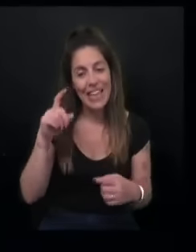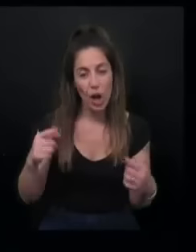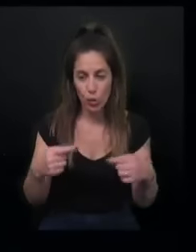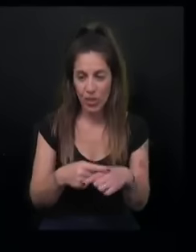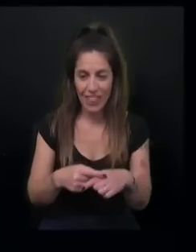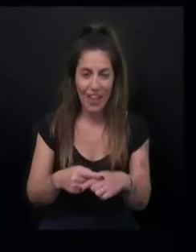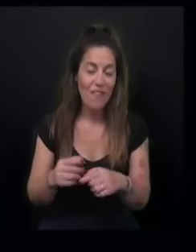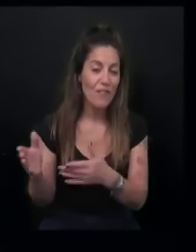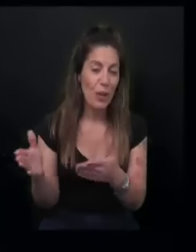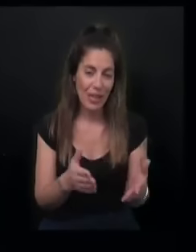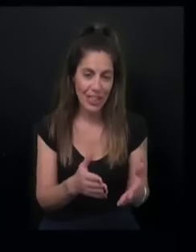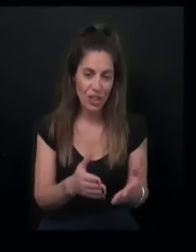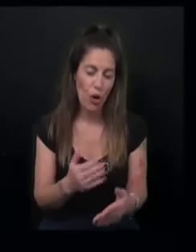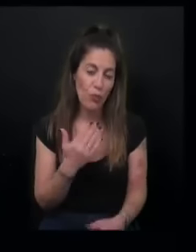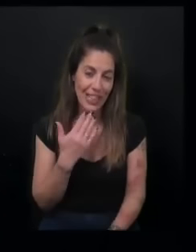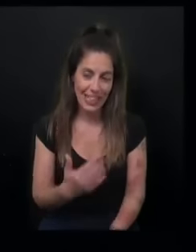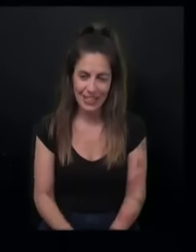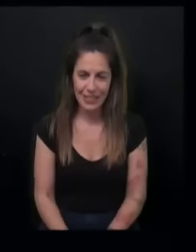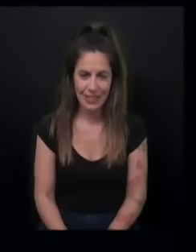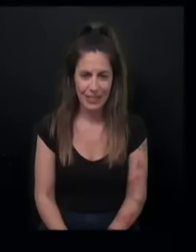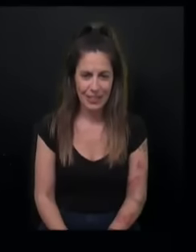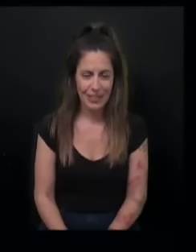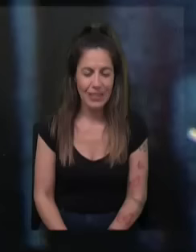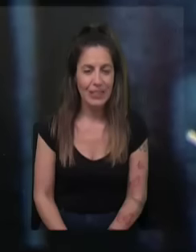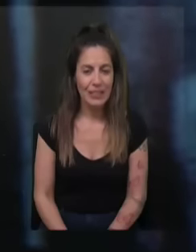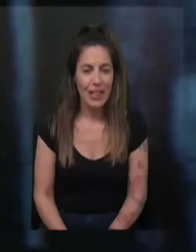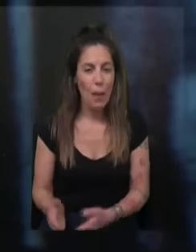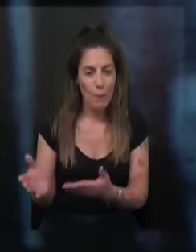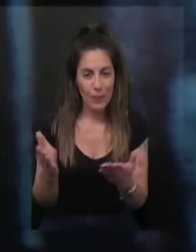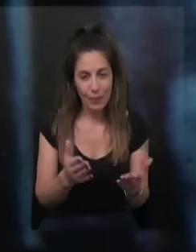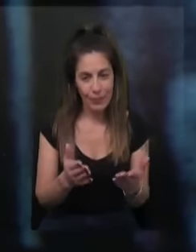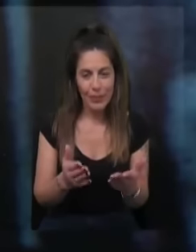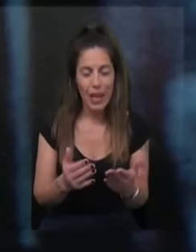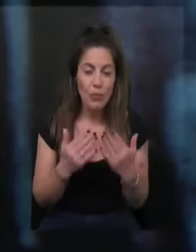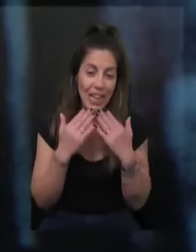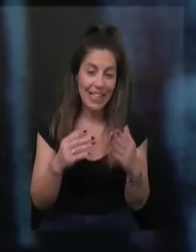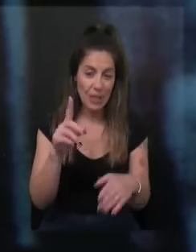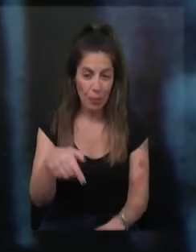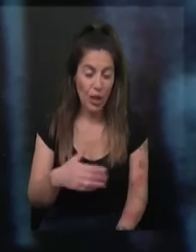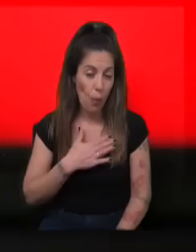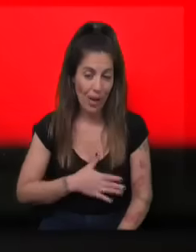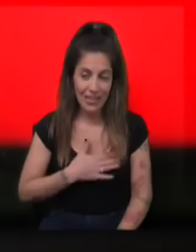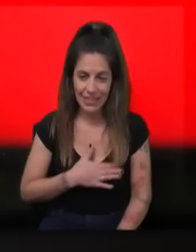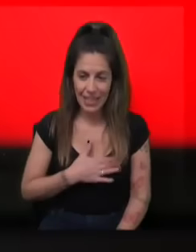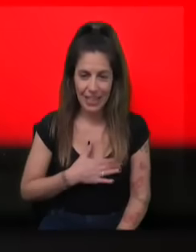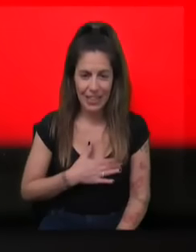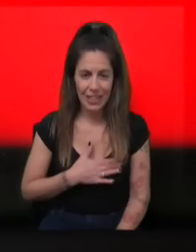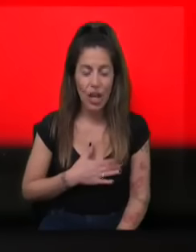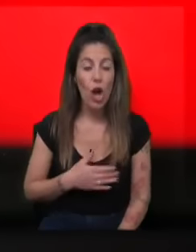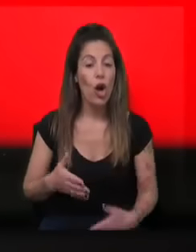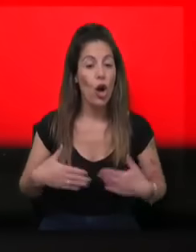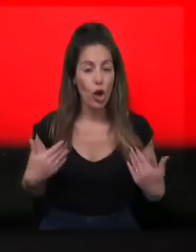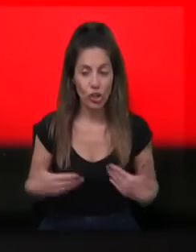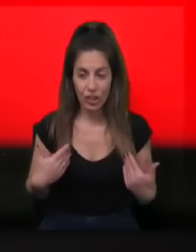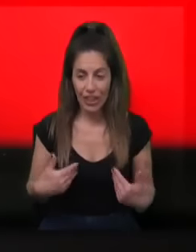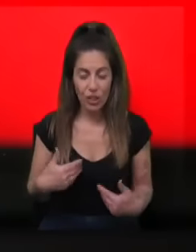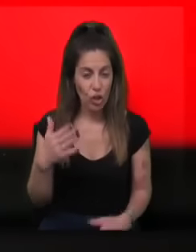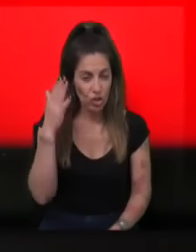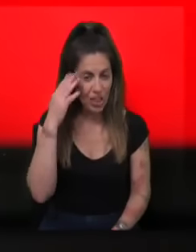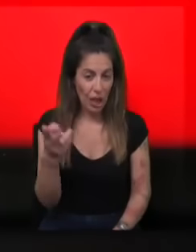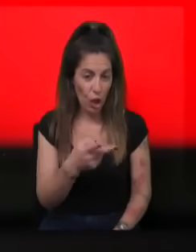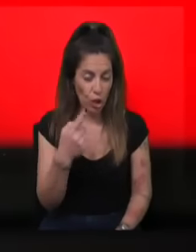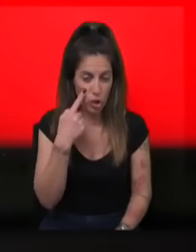bienvenido Gracias este Raquel gracias por venir un placer este Bueno estoy muy contento porque sé que ustedes